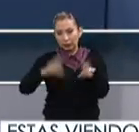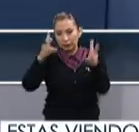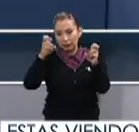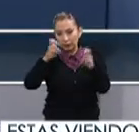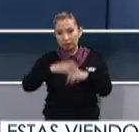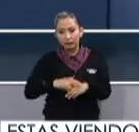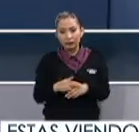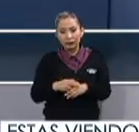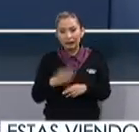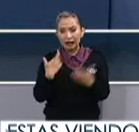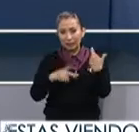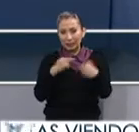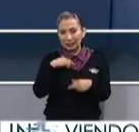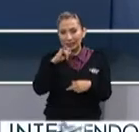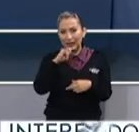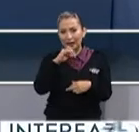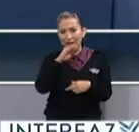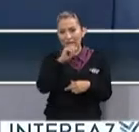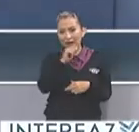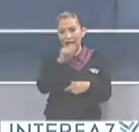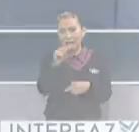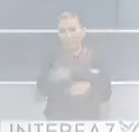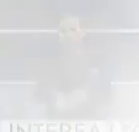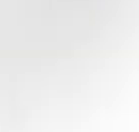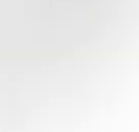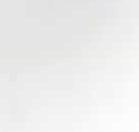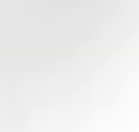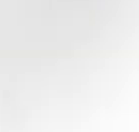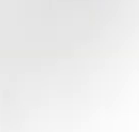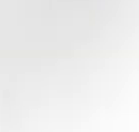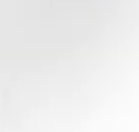tema. Vamos y regresamos a este Interfaz.